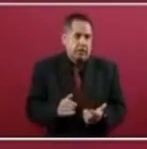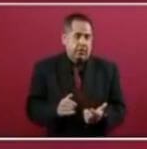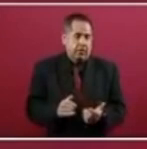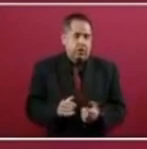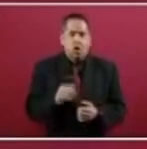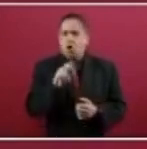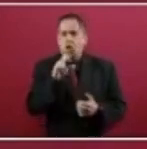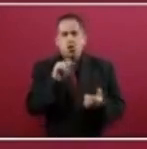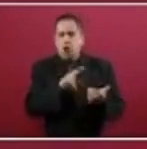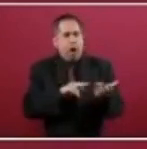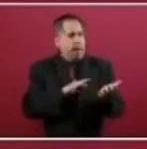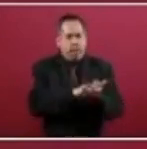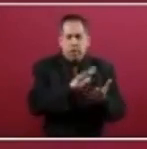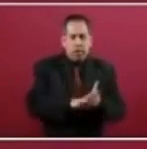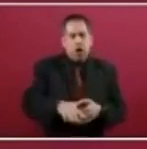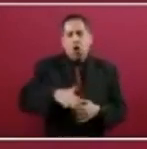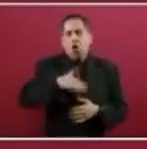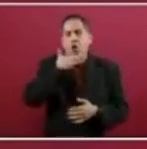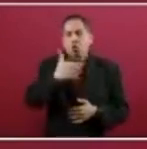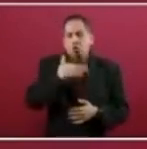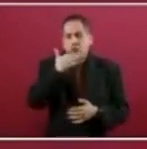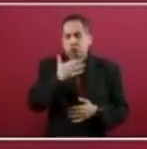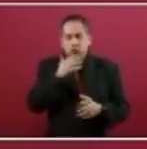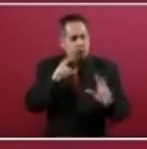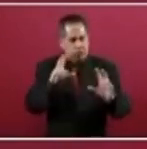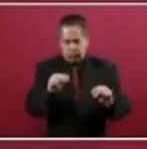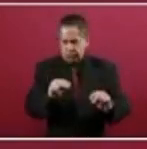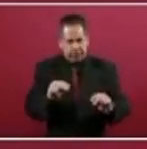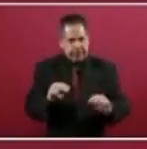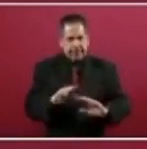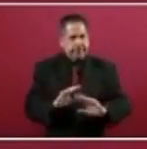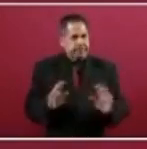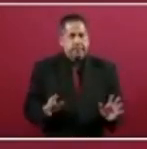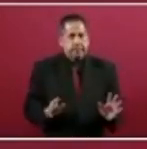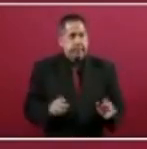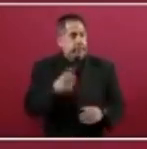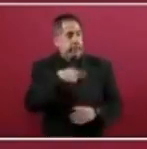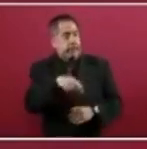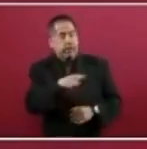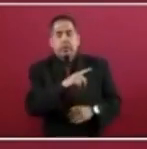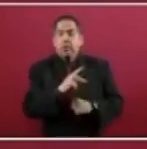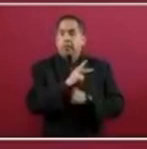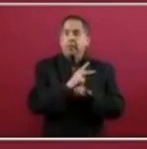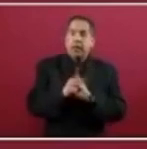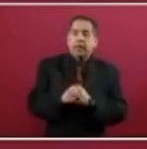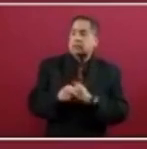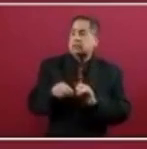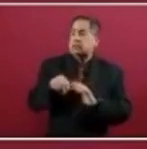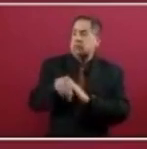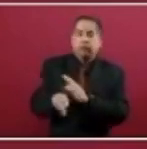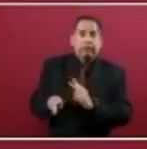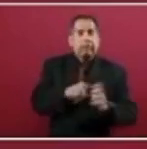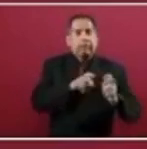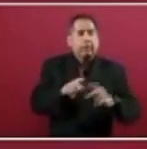a corruptos que se han dedicado a dañar al país,